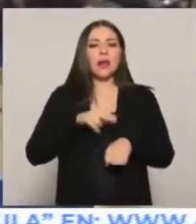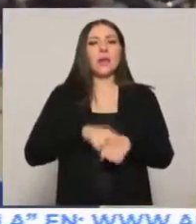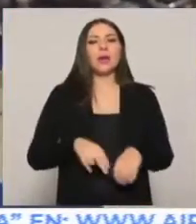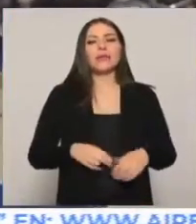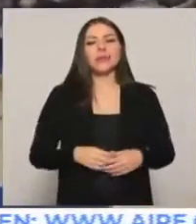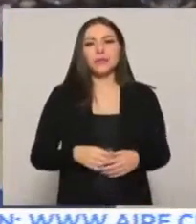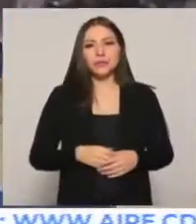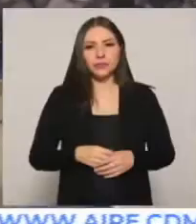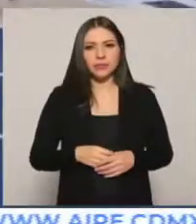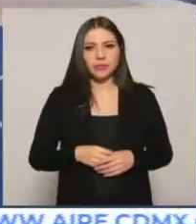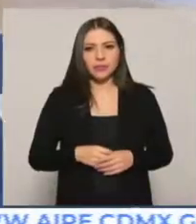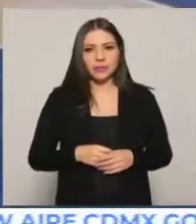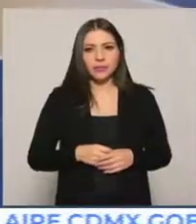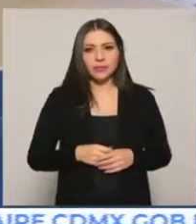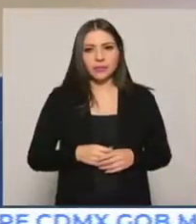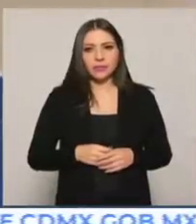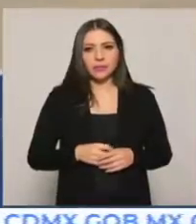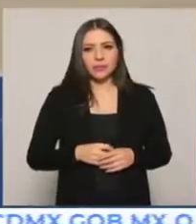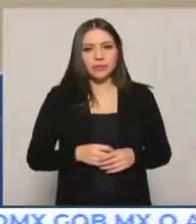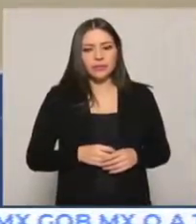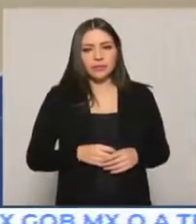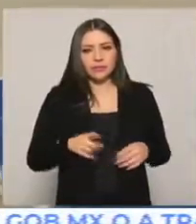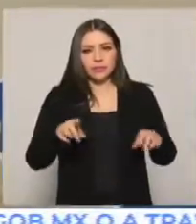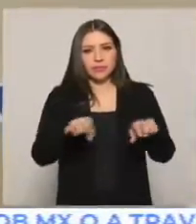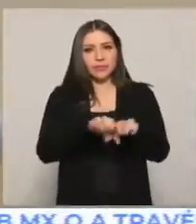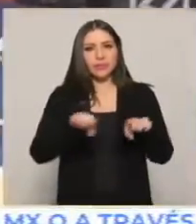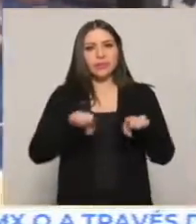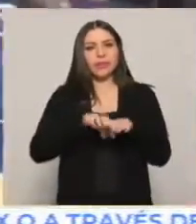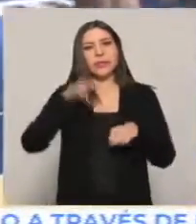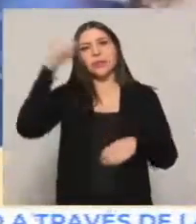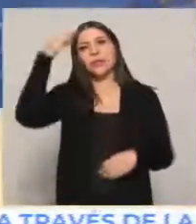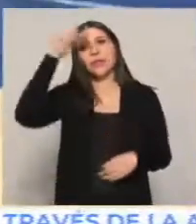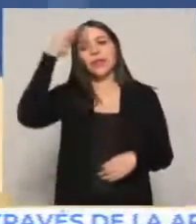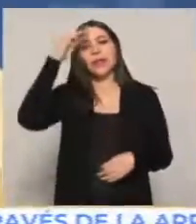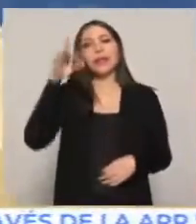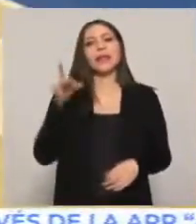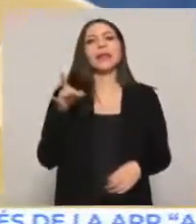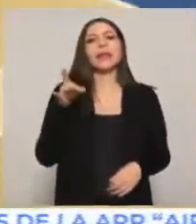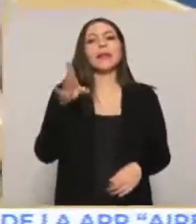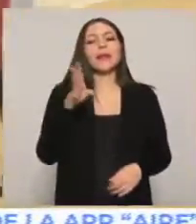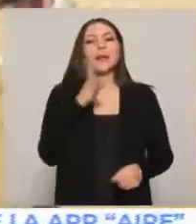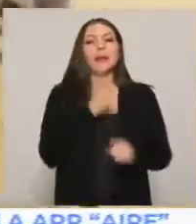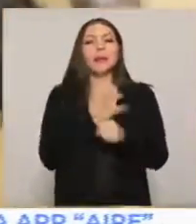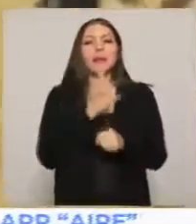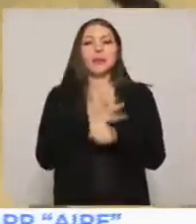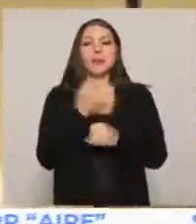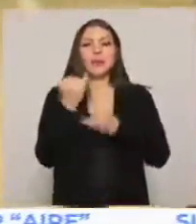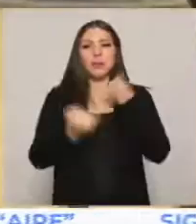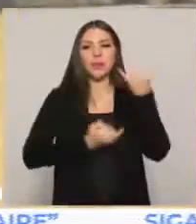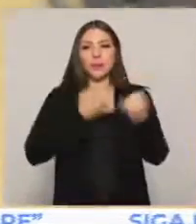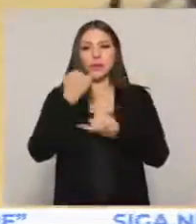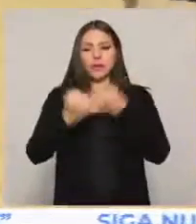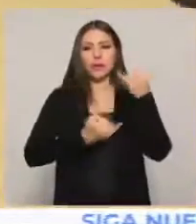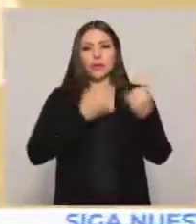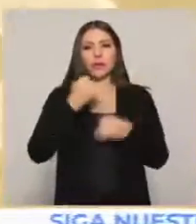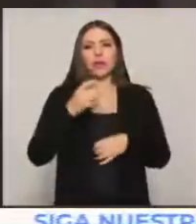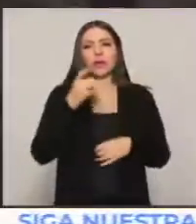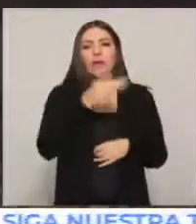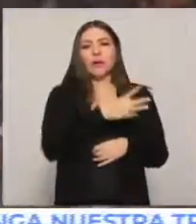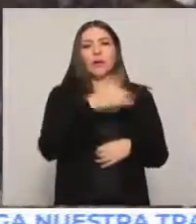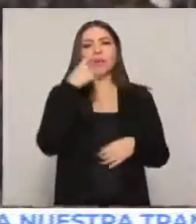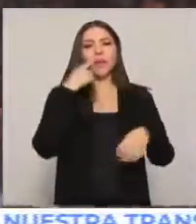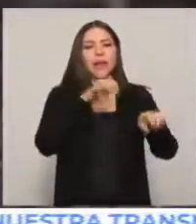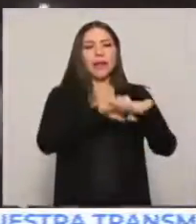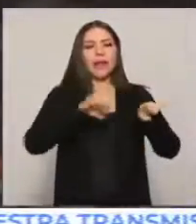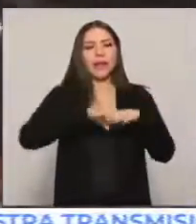Con gran actuación de John Flowers, la quinteta de Soles de Mexicali venció en el cuarto juego de la serie 75-69 al conjunto de Fuerza